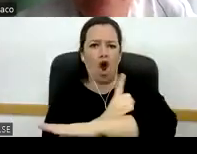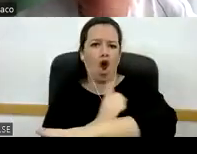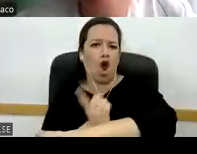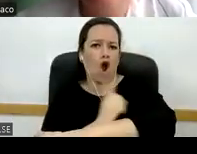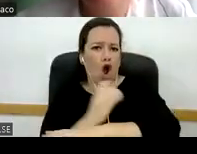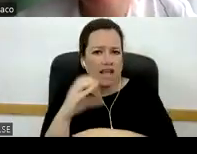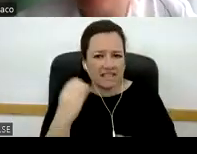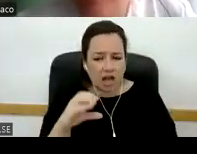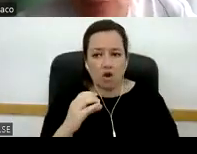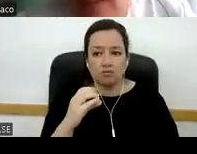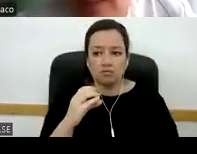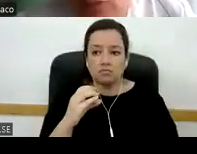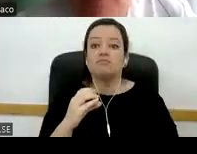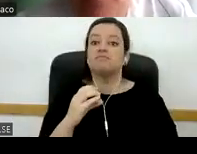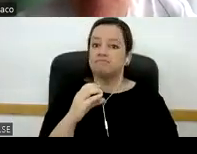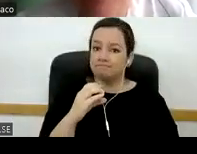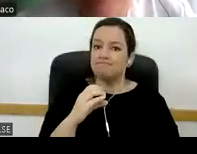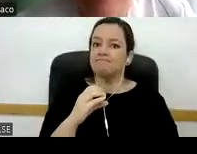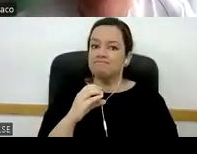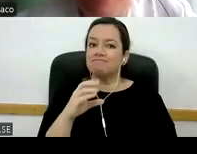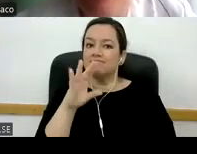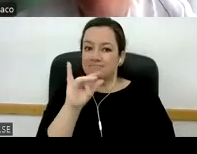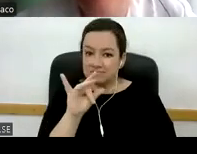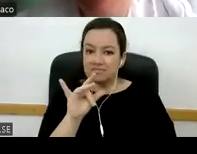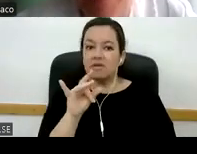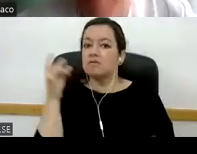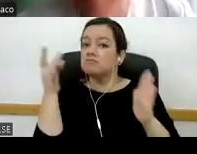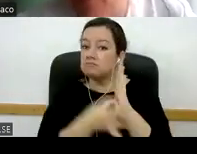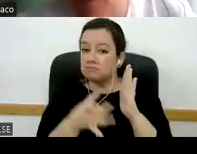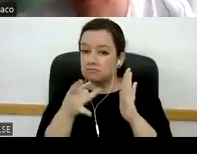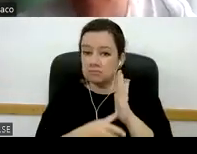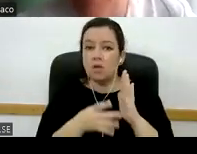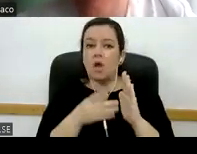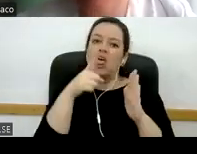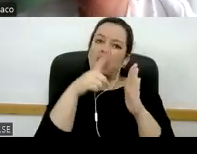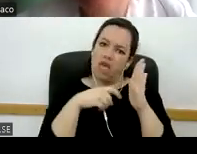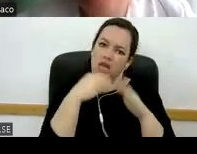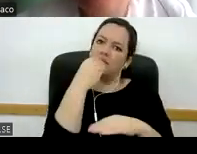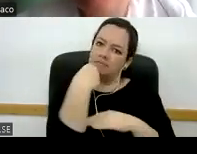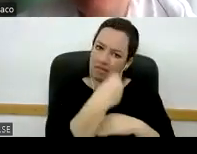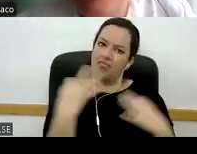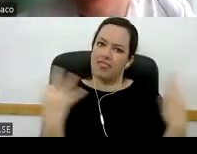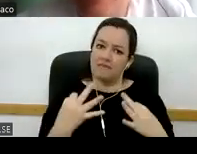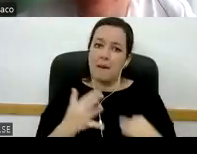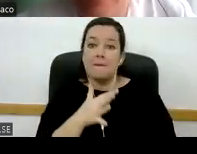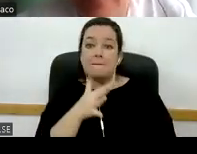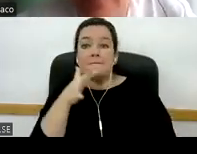total elevado. Pues resulta que especialmente eficaces, aparte de la dieta adecuada, evidentemente, unos